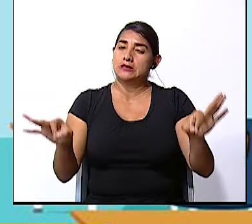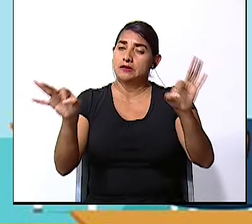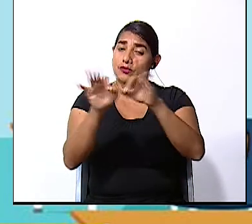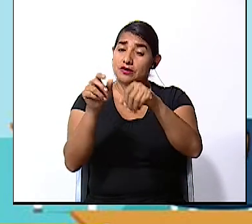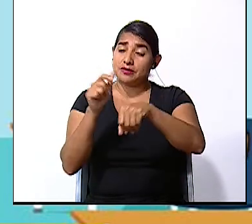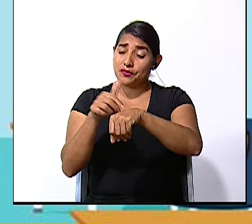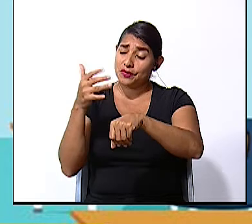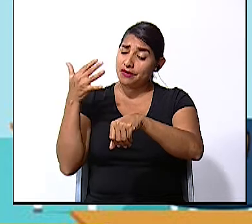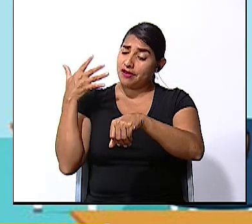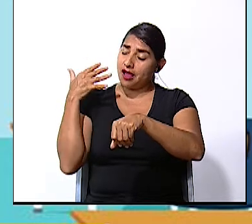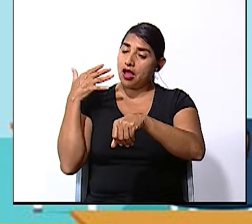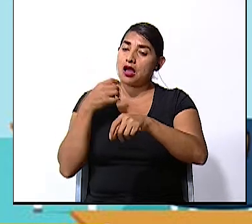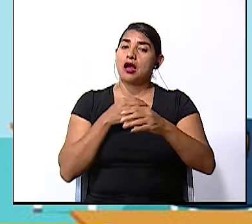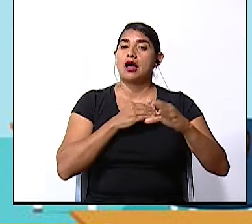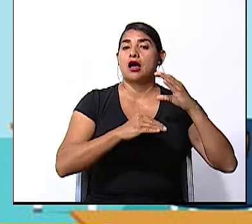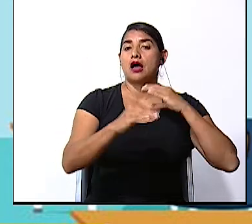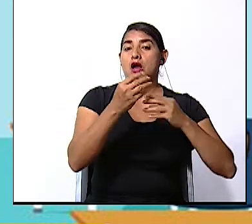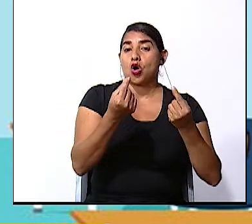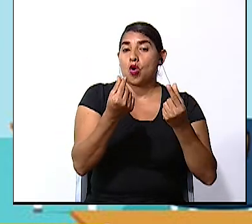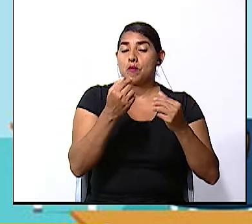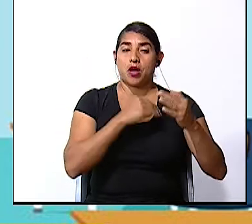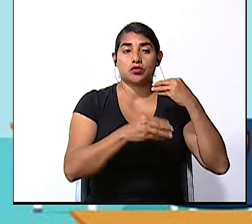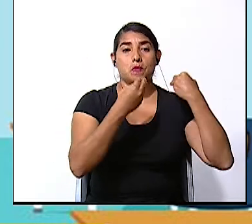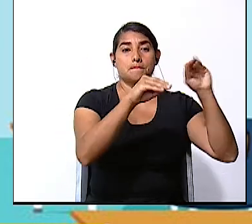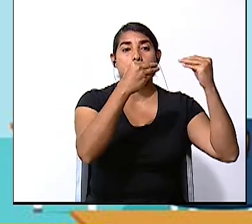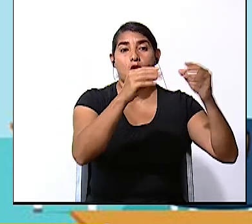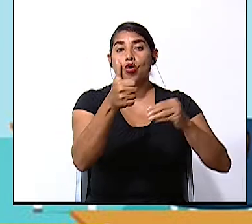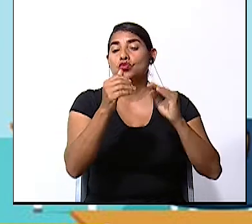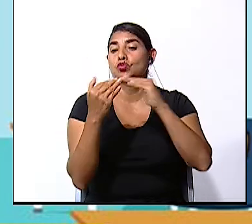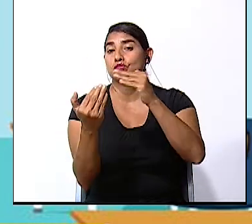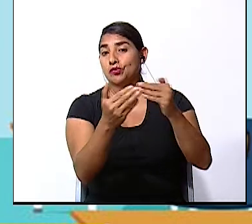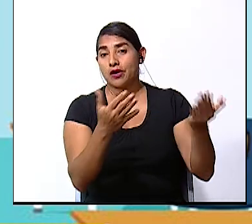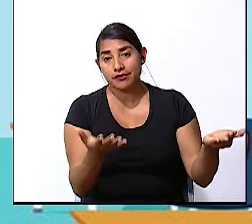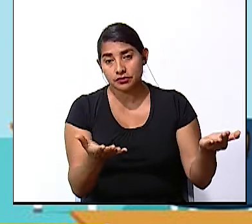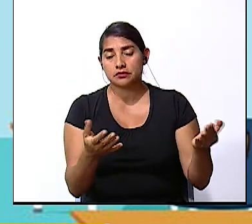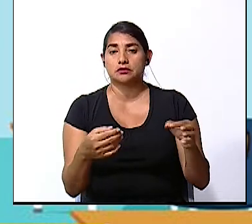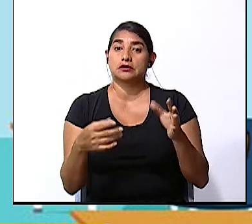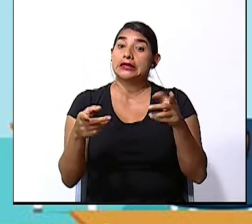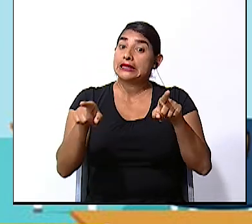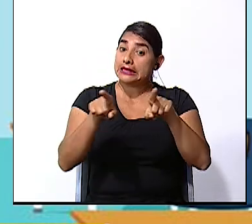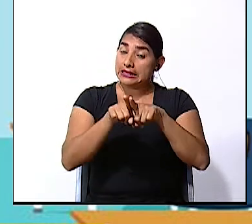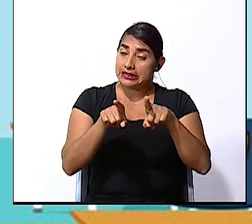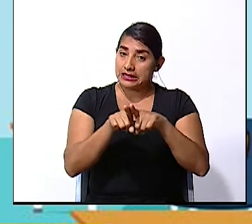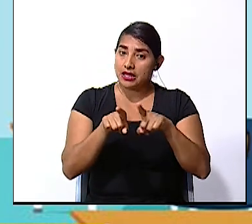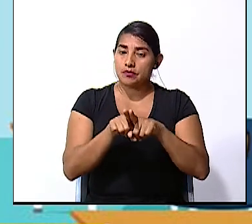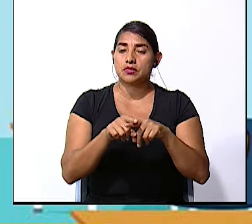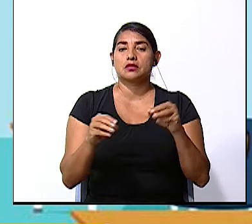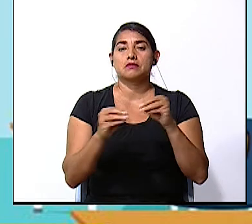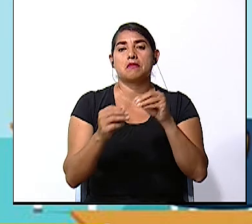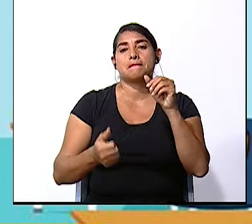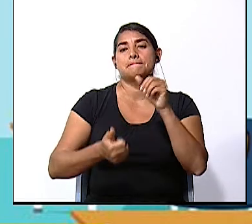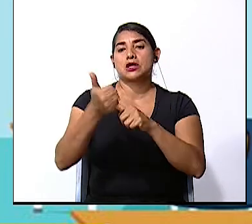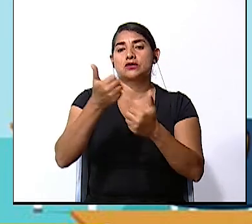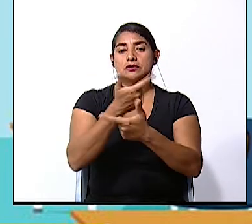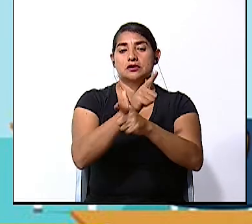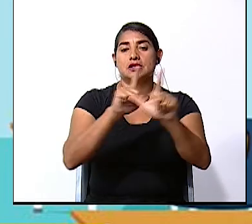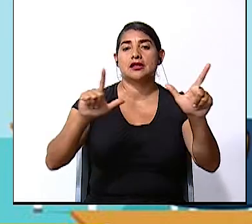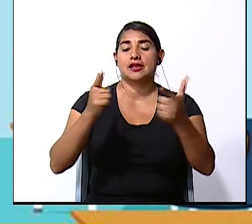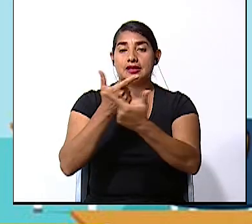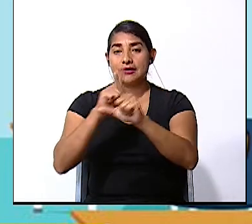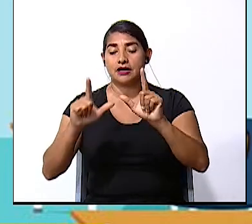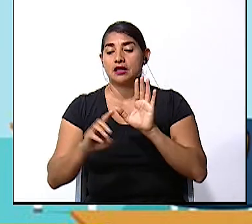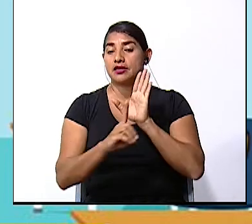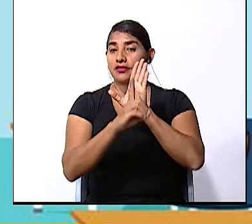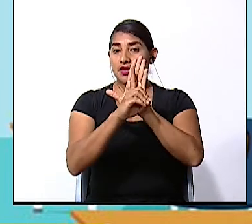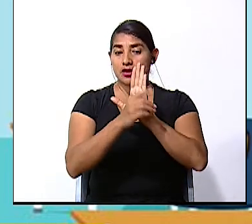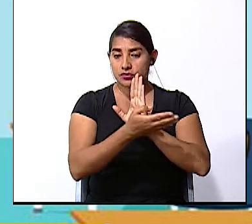época, el comercio con otros pueblos. También significó mayores libertades y